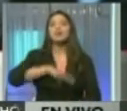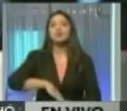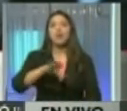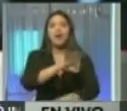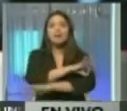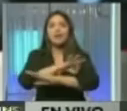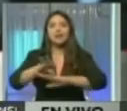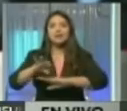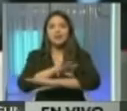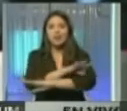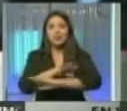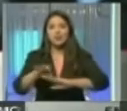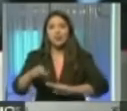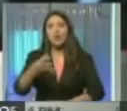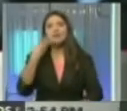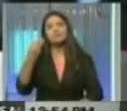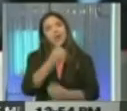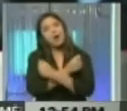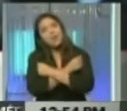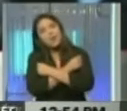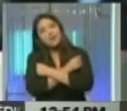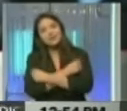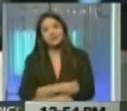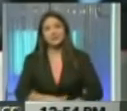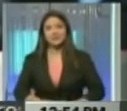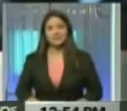arquitectura italiana. Un abrazo.